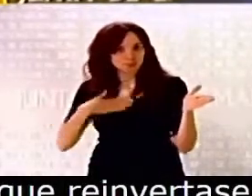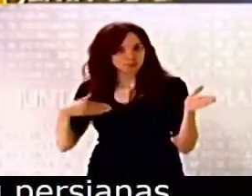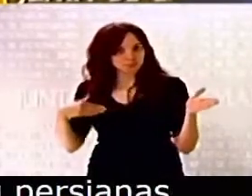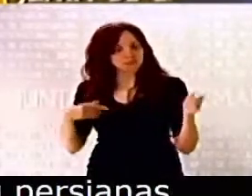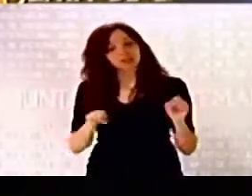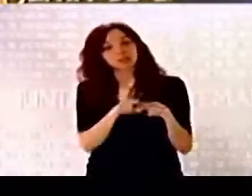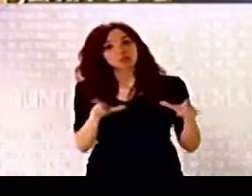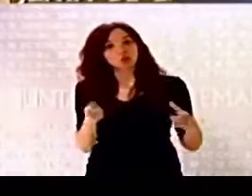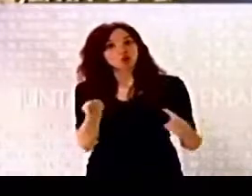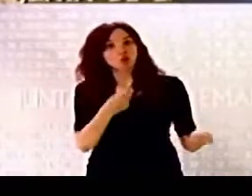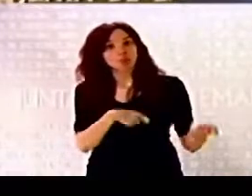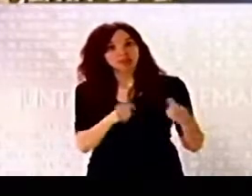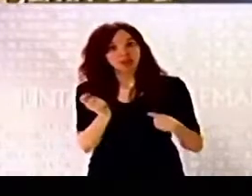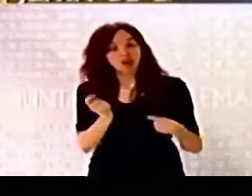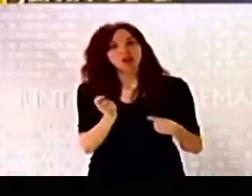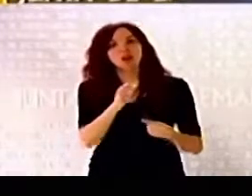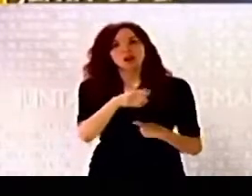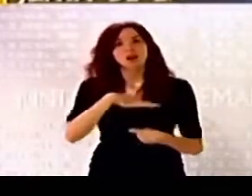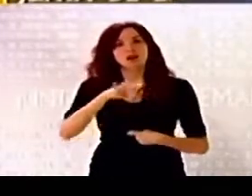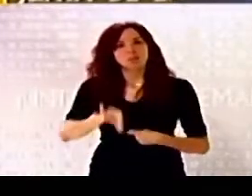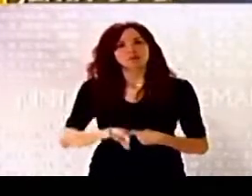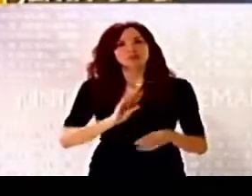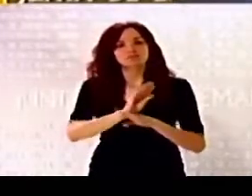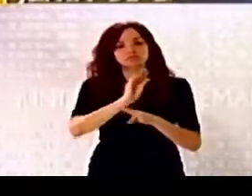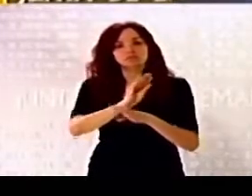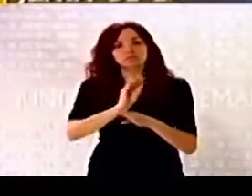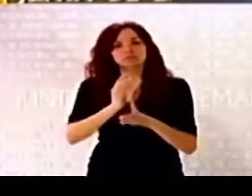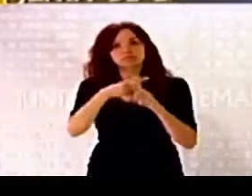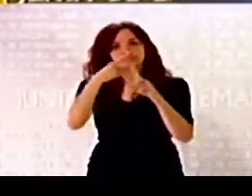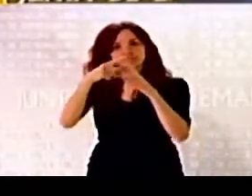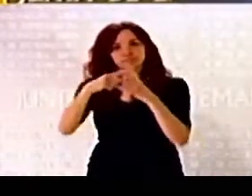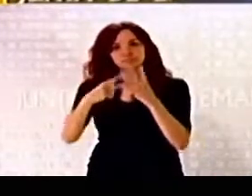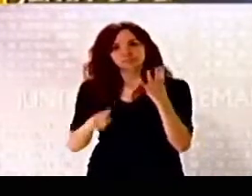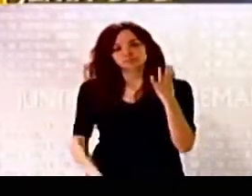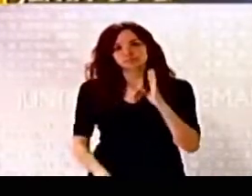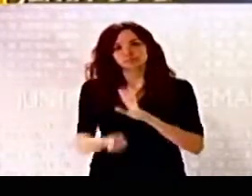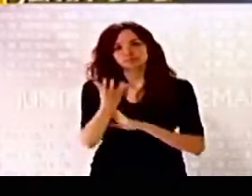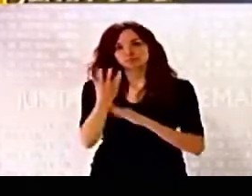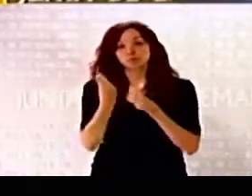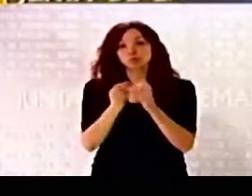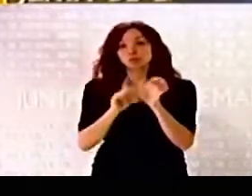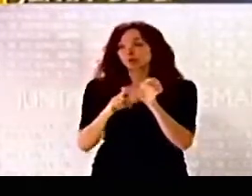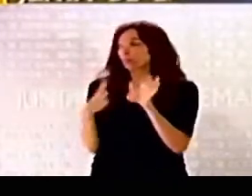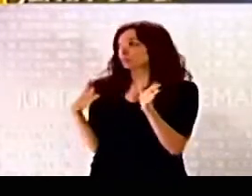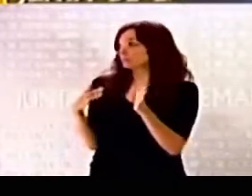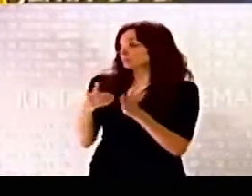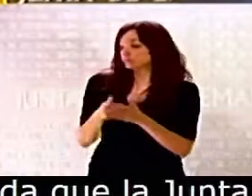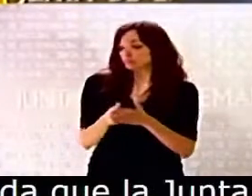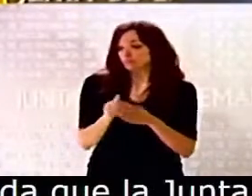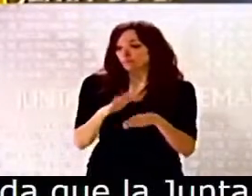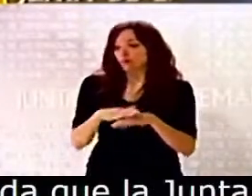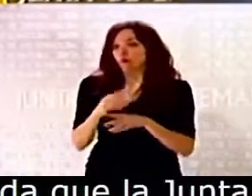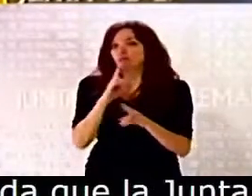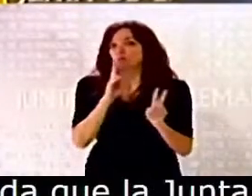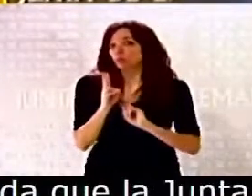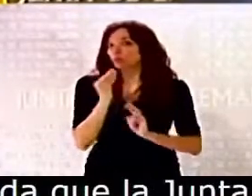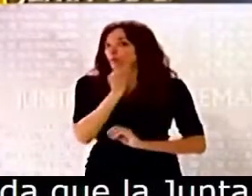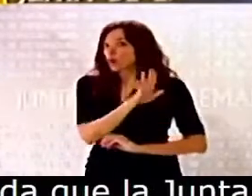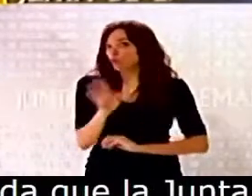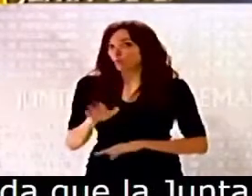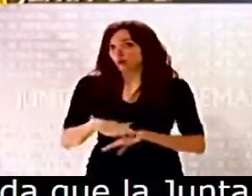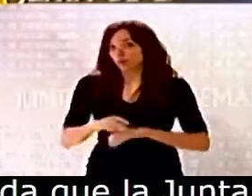comercial que ha podido acogerse a las distintas ayudas que la Junta de Extremadura ha puesto en marcha como mejor respuesta a los sectores